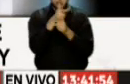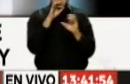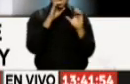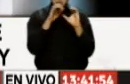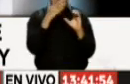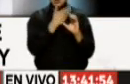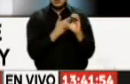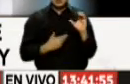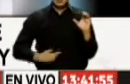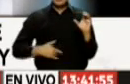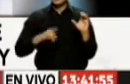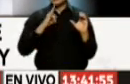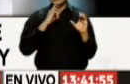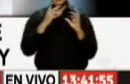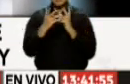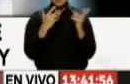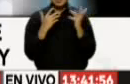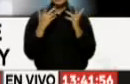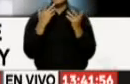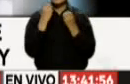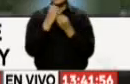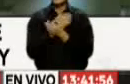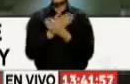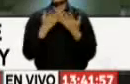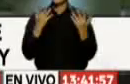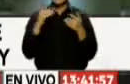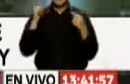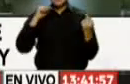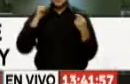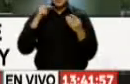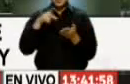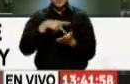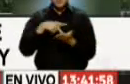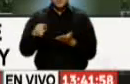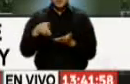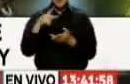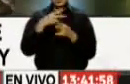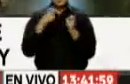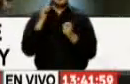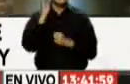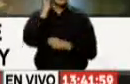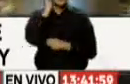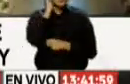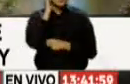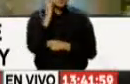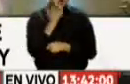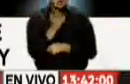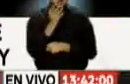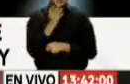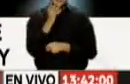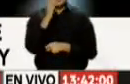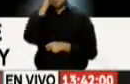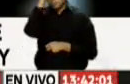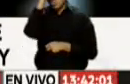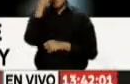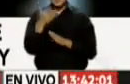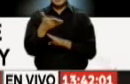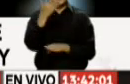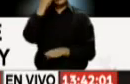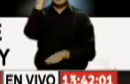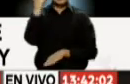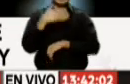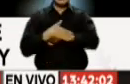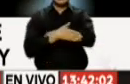con el mandatario estadounidense en la que presuntamente discuten pagos para una exmodelo de Playboy, con quien Trump habría tenido una